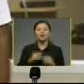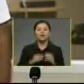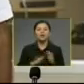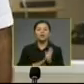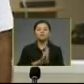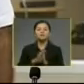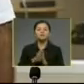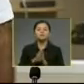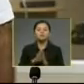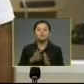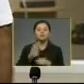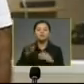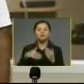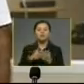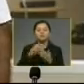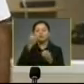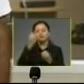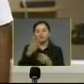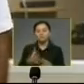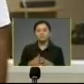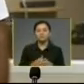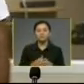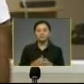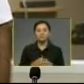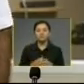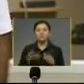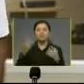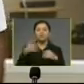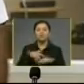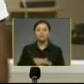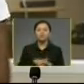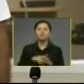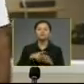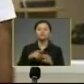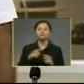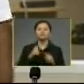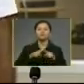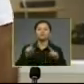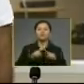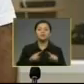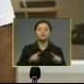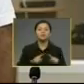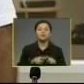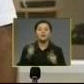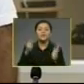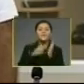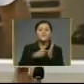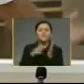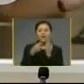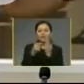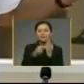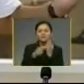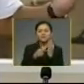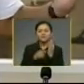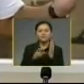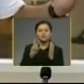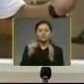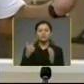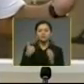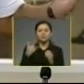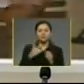toda información tiene que le ser... Le queda un minuto, asambleísta. Incluyente, plural, diversa, con mil calificativos. No, no tiene